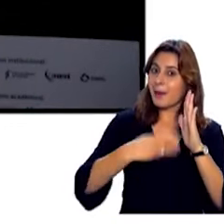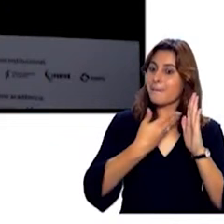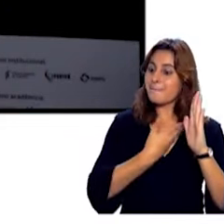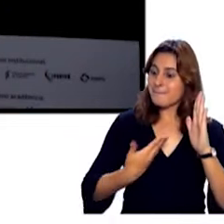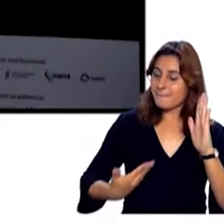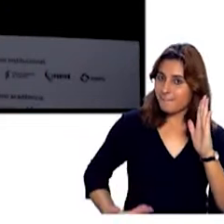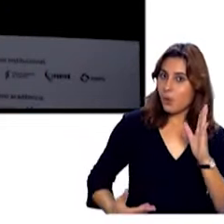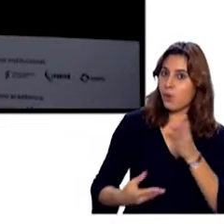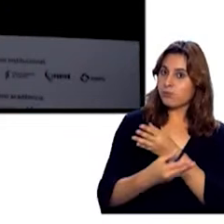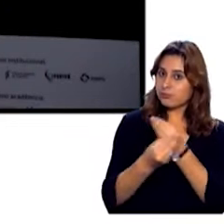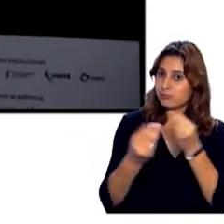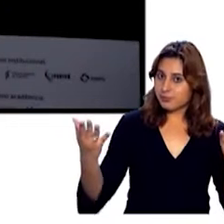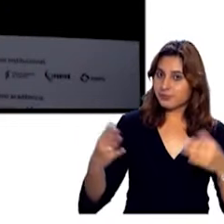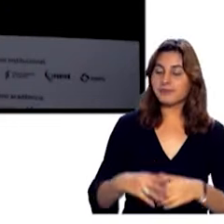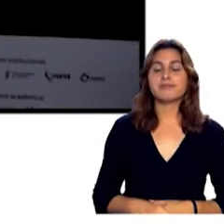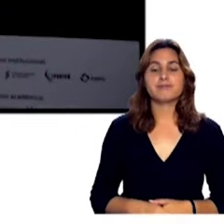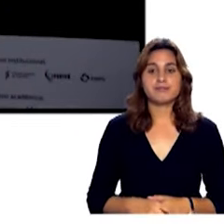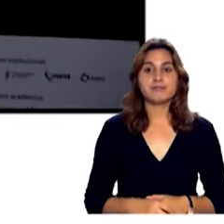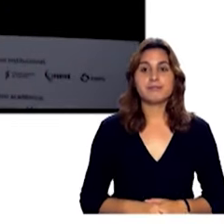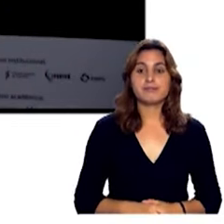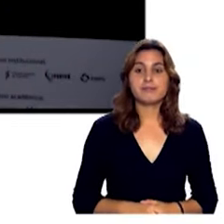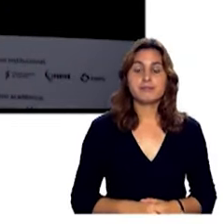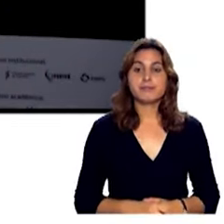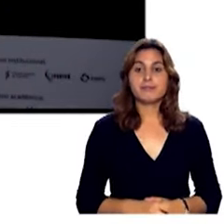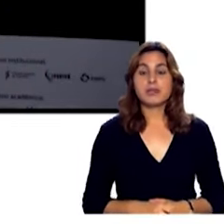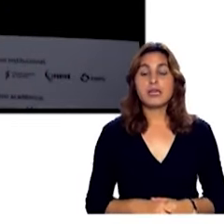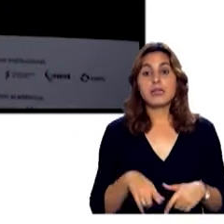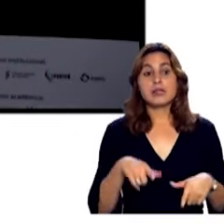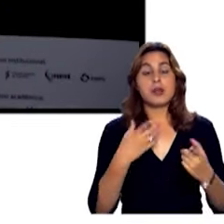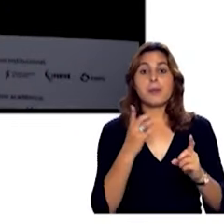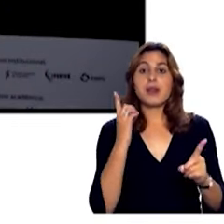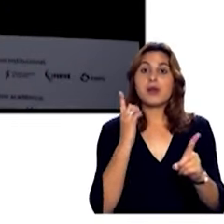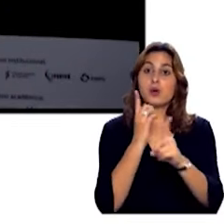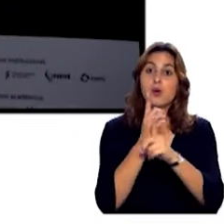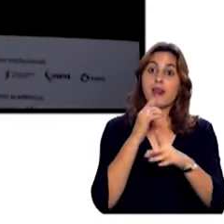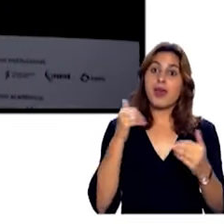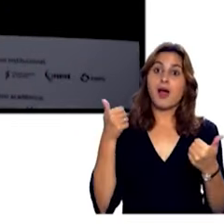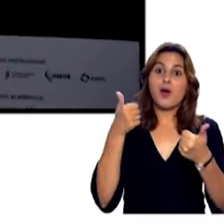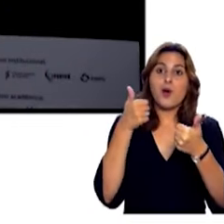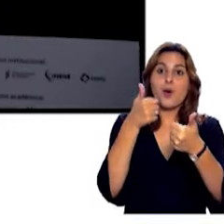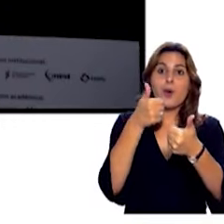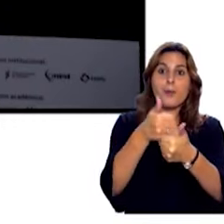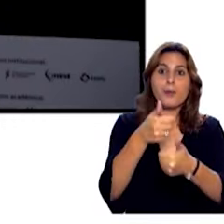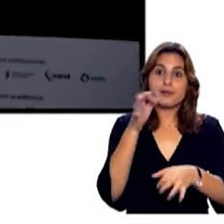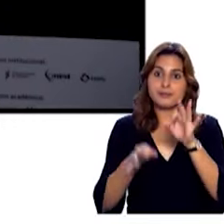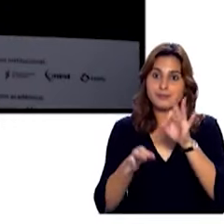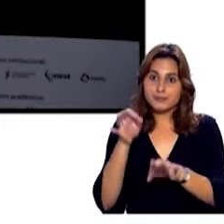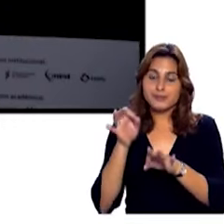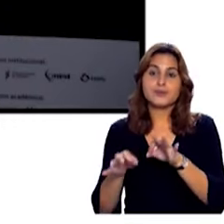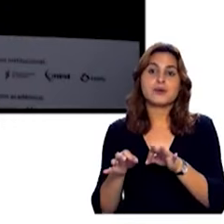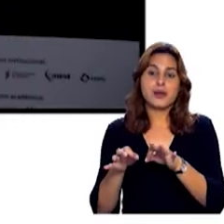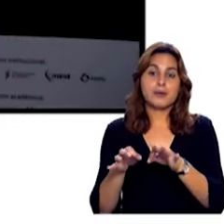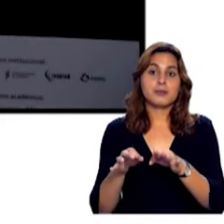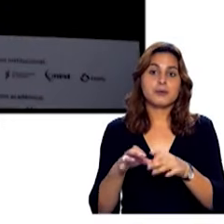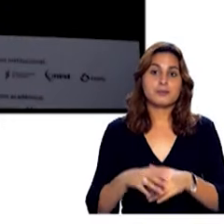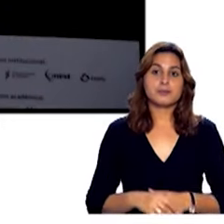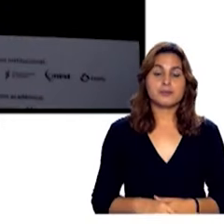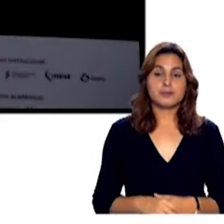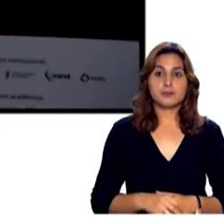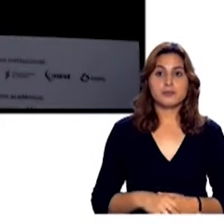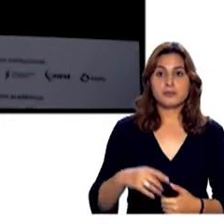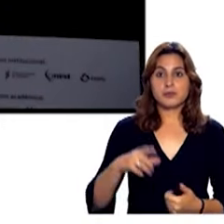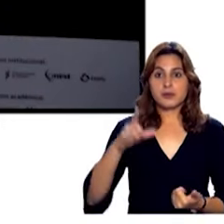disidente o votos disidentes Se acompa la sentencia para dimensionar todo contenido de la deliberación